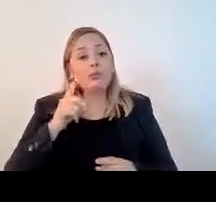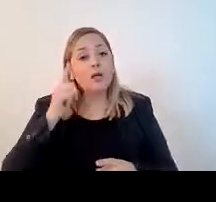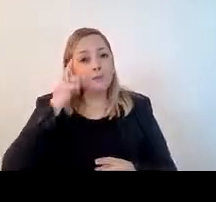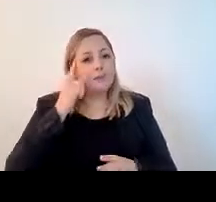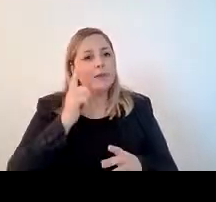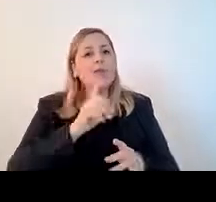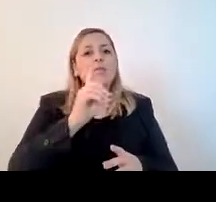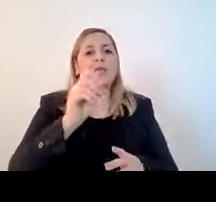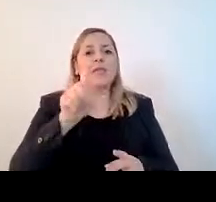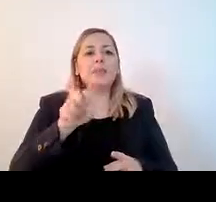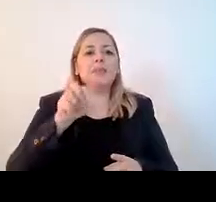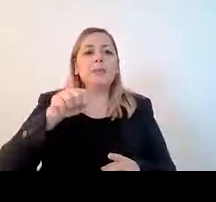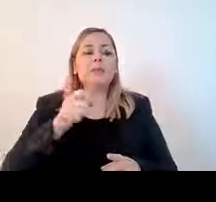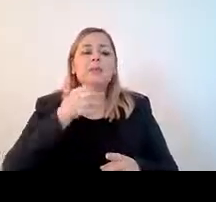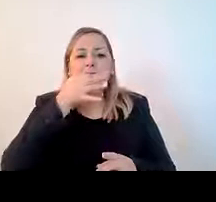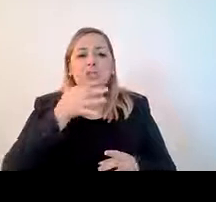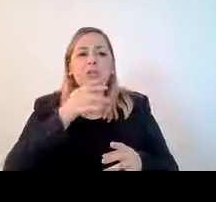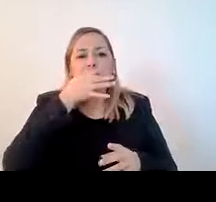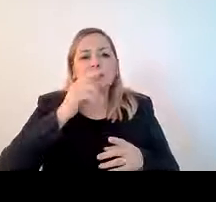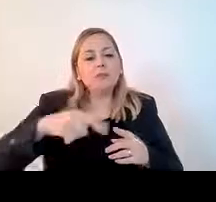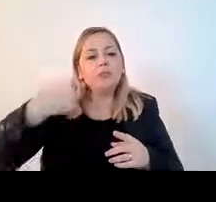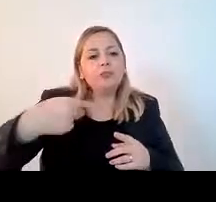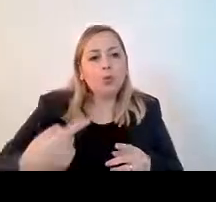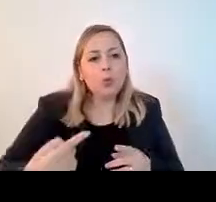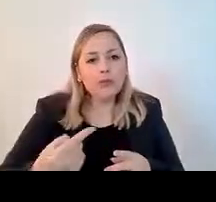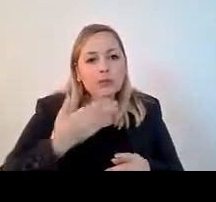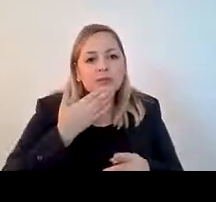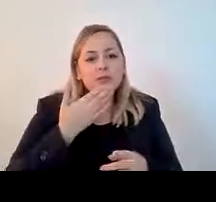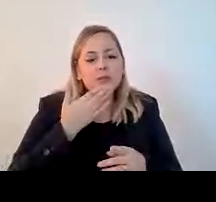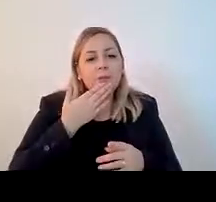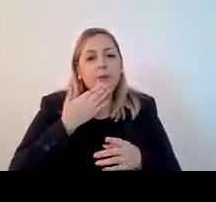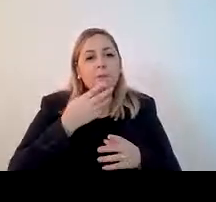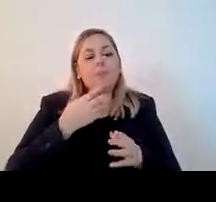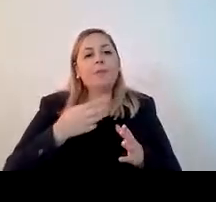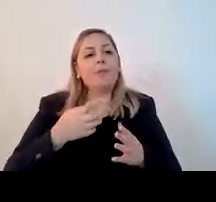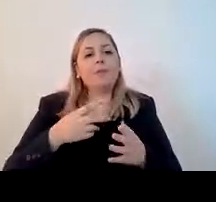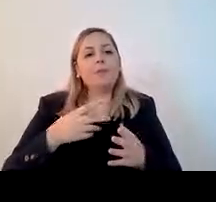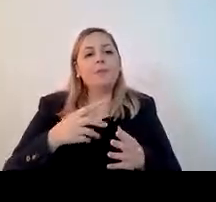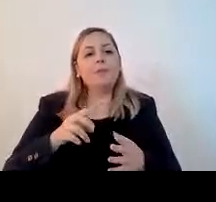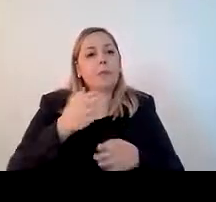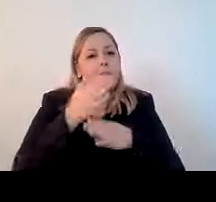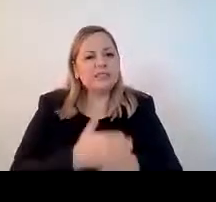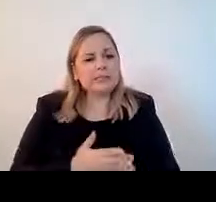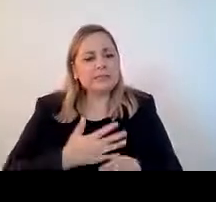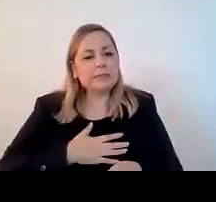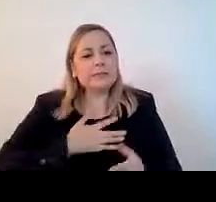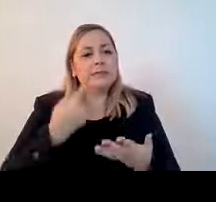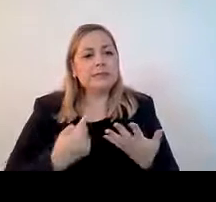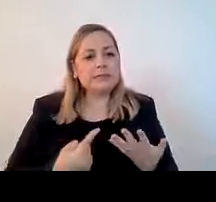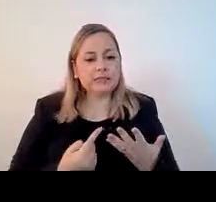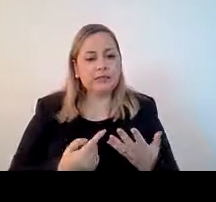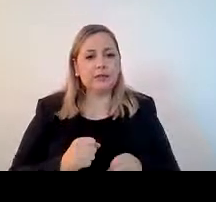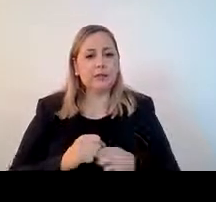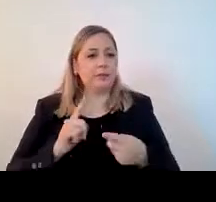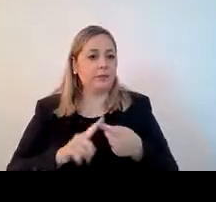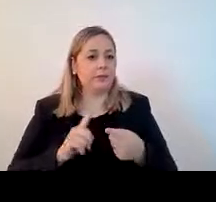deben incluir frecuencia, severidad y persistencia en los síntomas, como decíamos, la edad de aparición, cómo ha sido el curso del